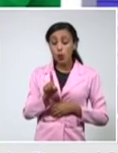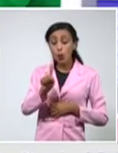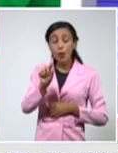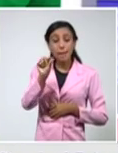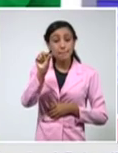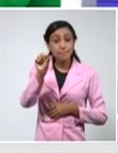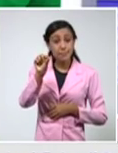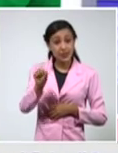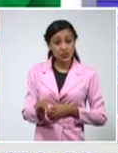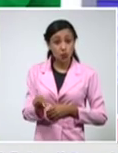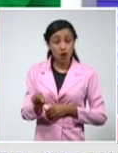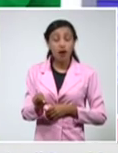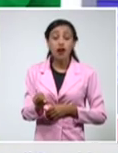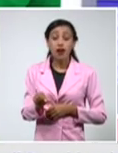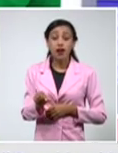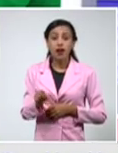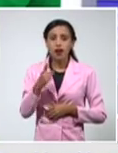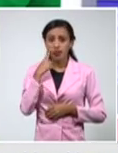que